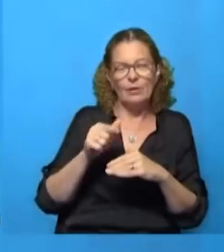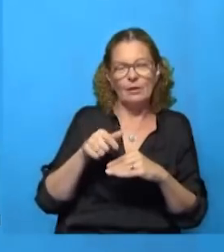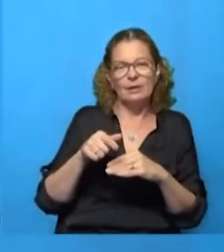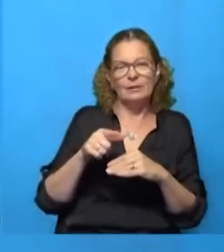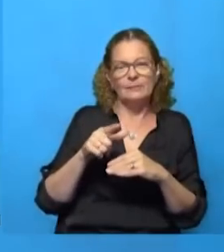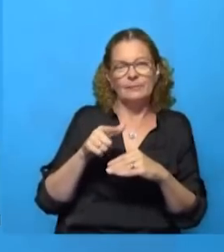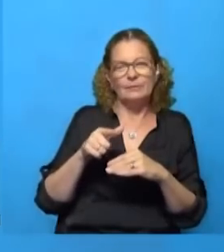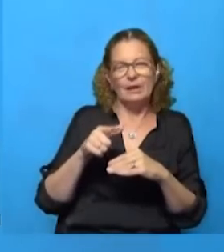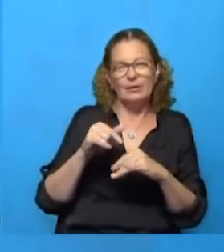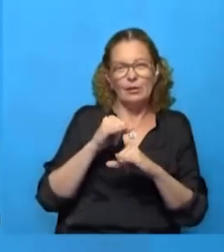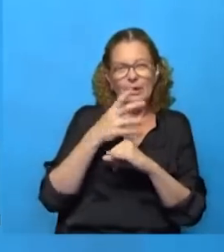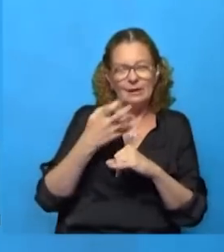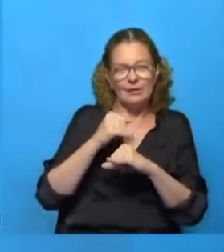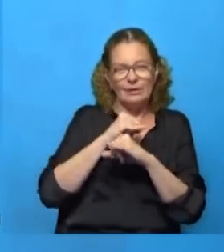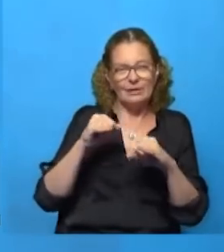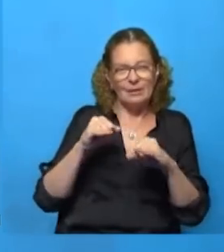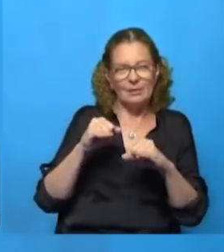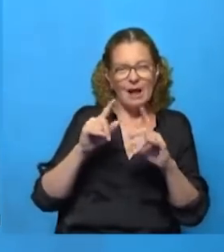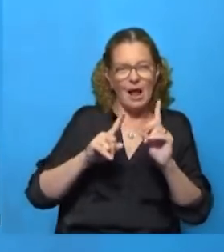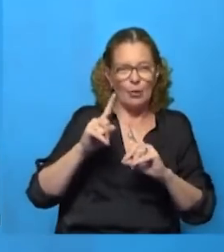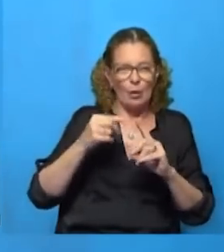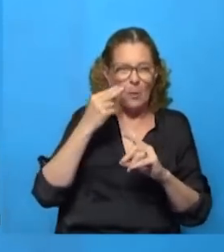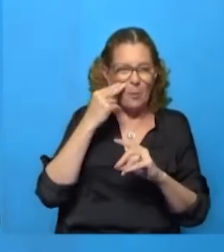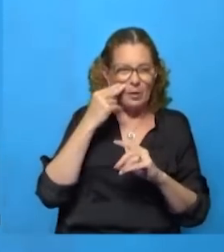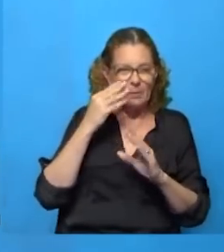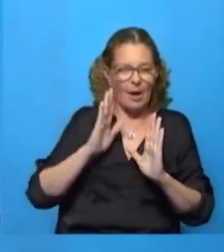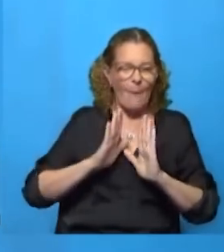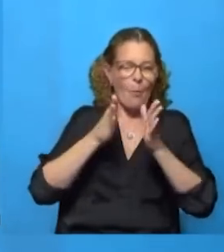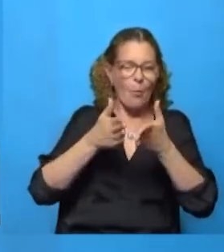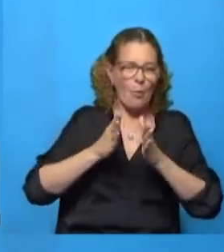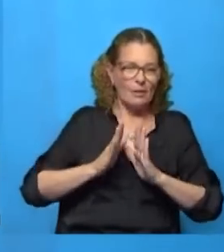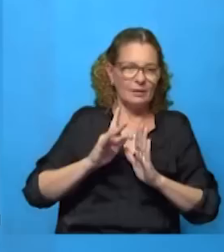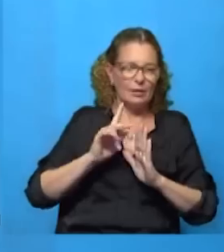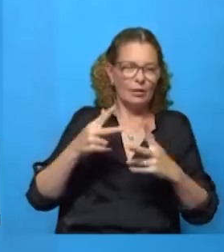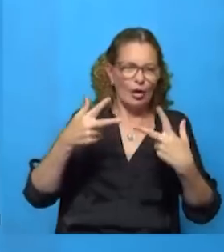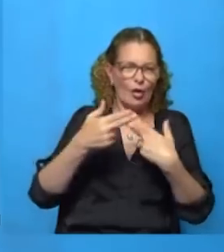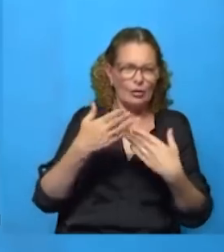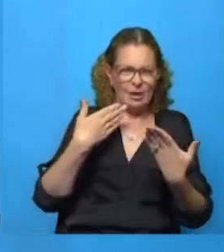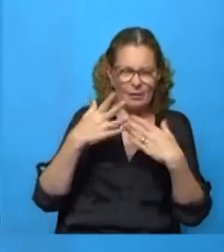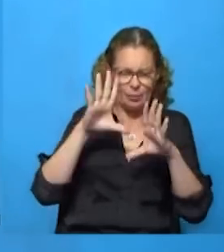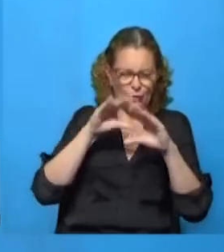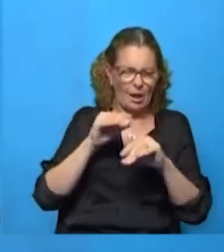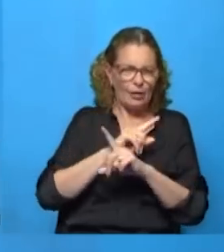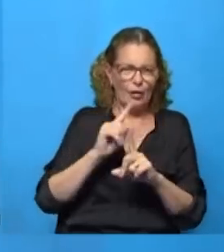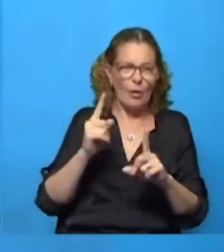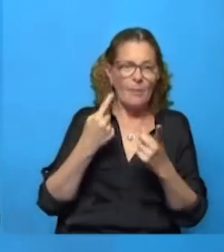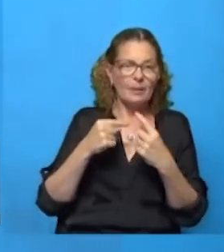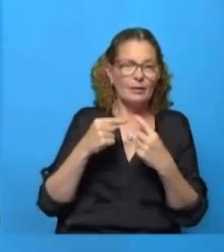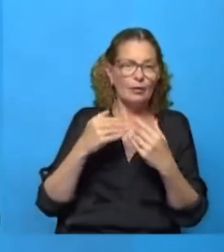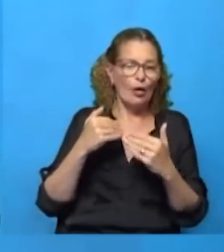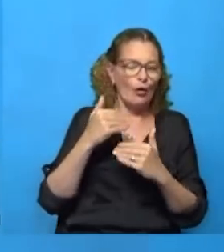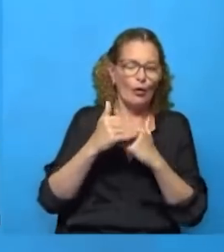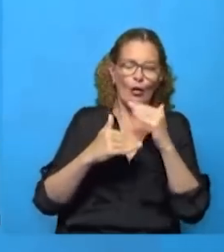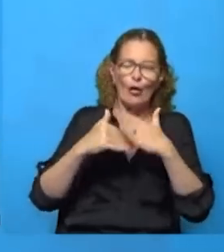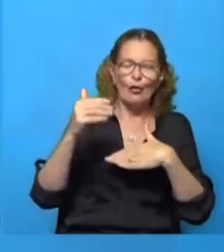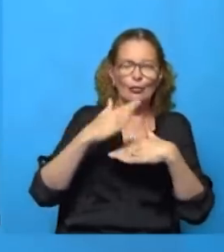creo que esto termina de dinamitar algunos algunos puentes no que se corte el diálogo total pero no en la construcción